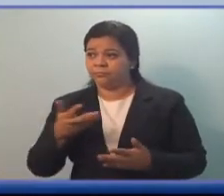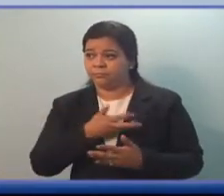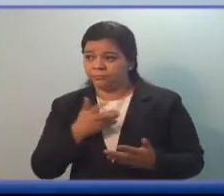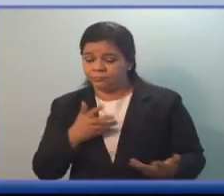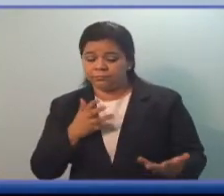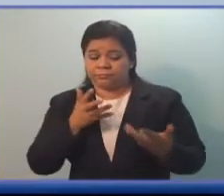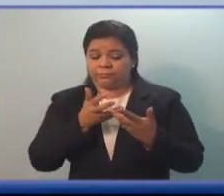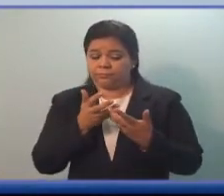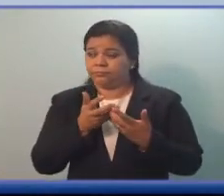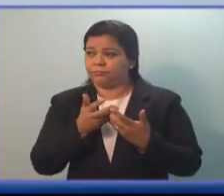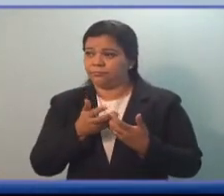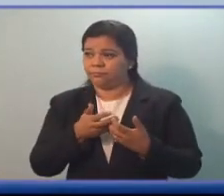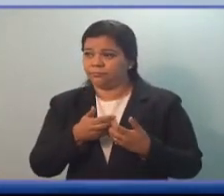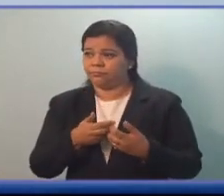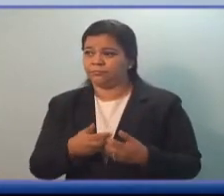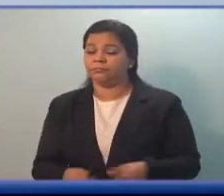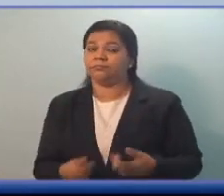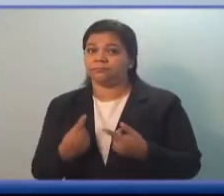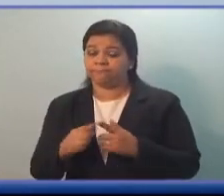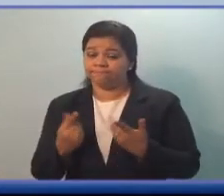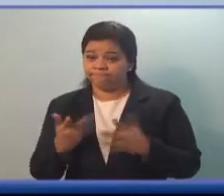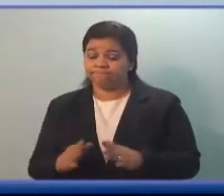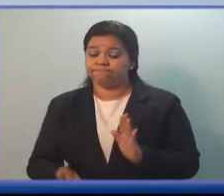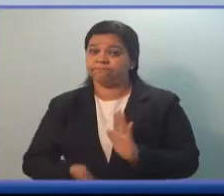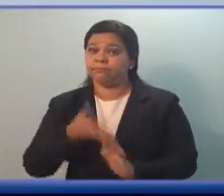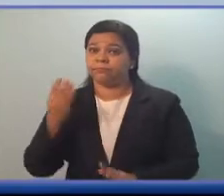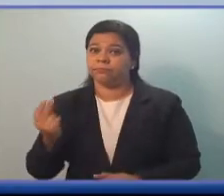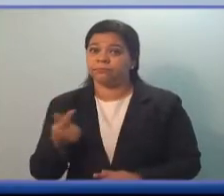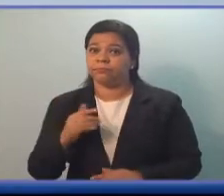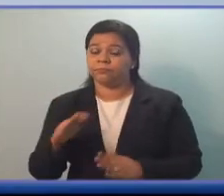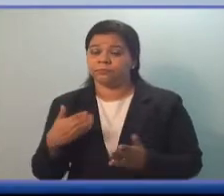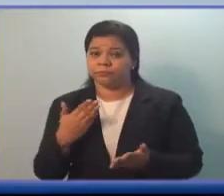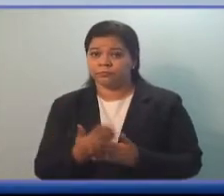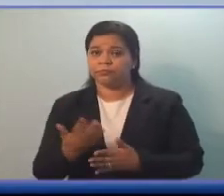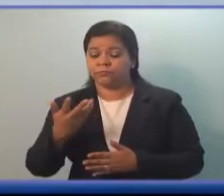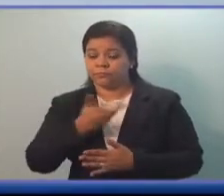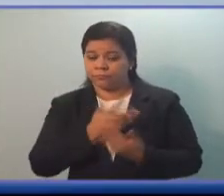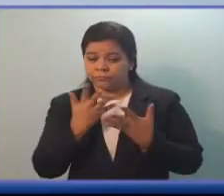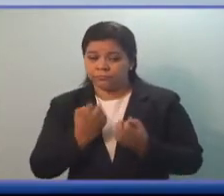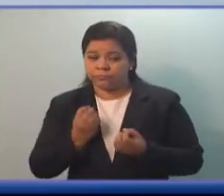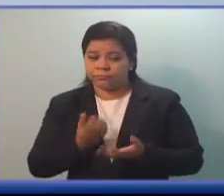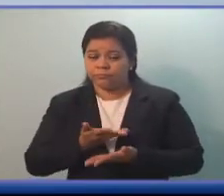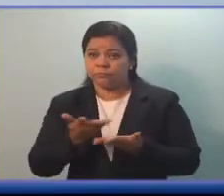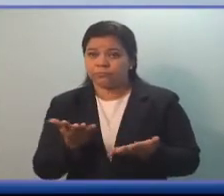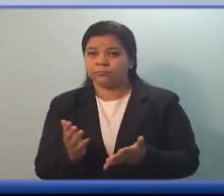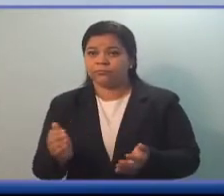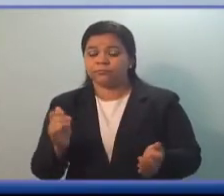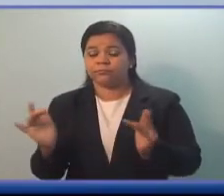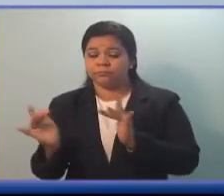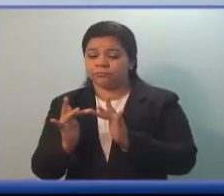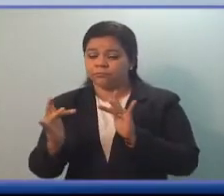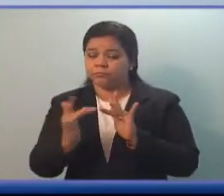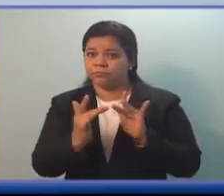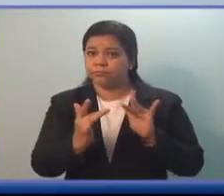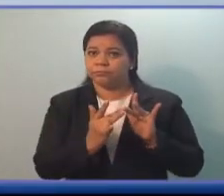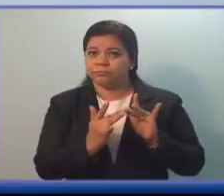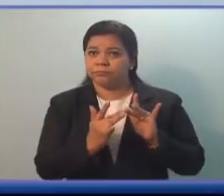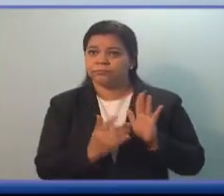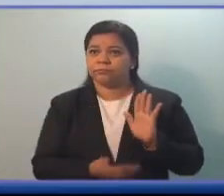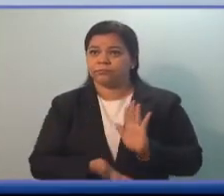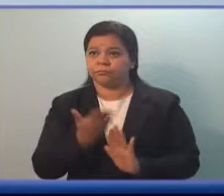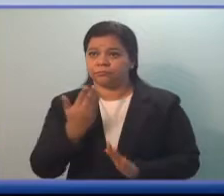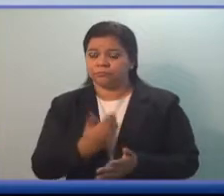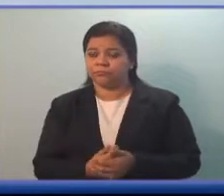importantes. En afán siempre de promover el acercamiento de lo que es